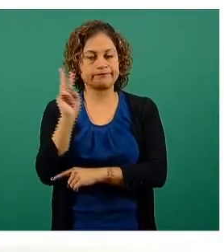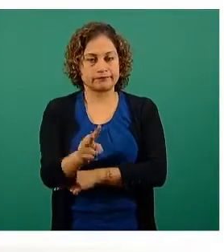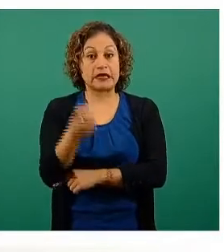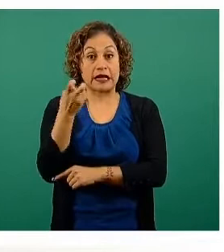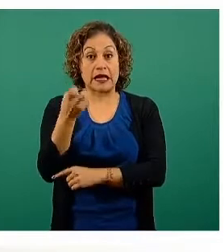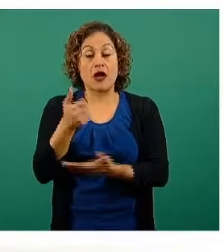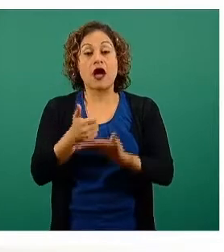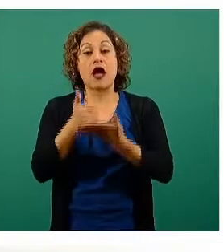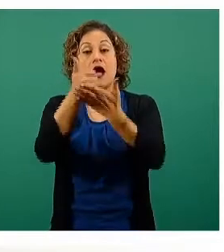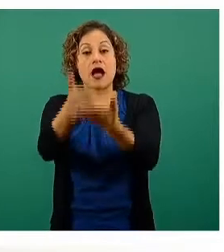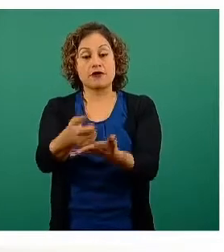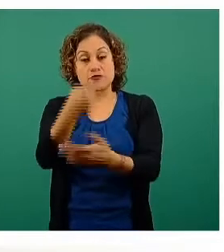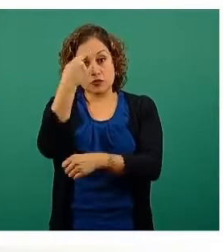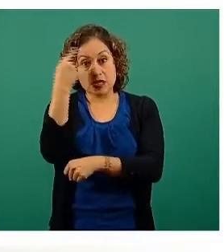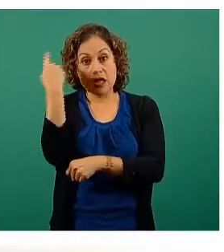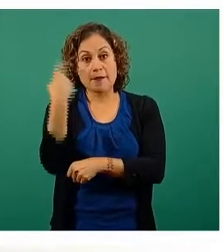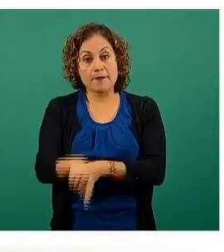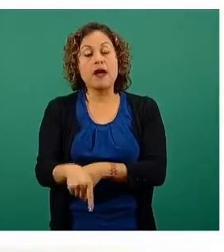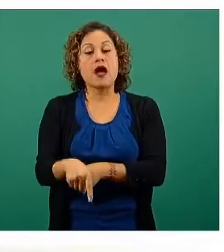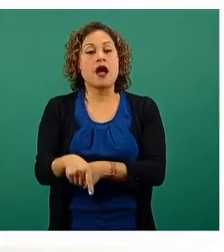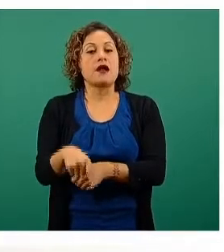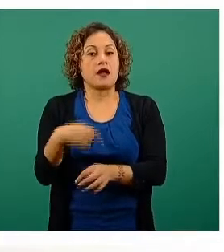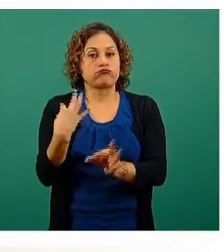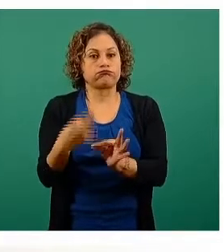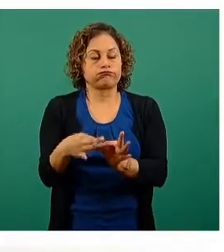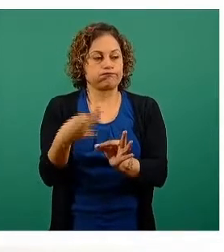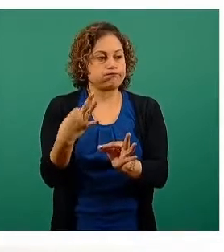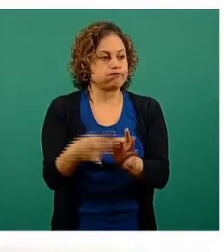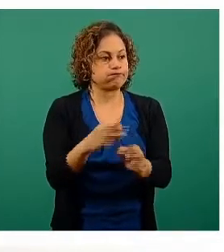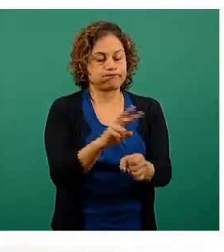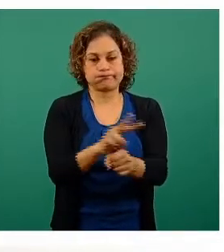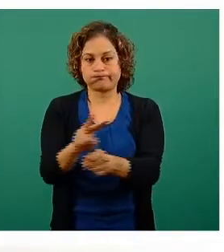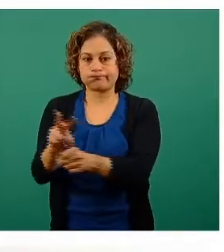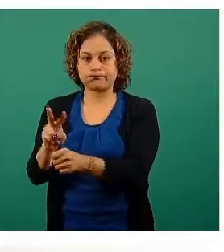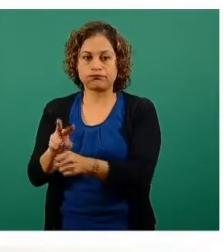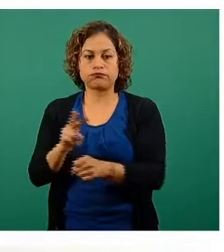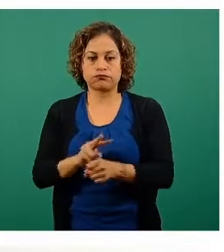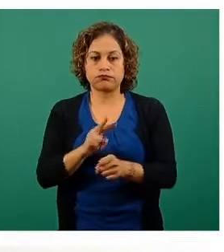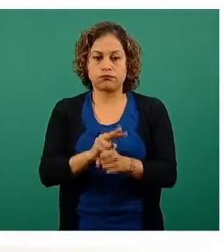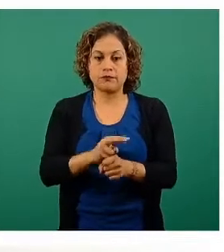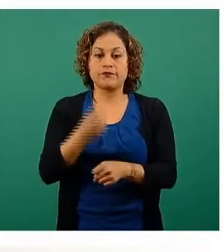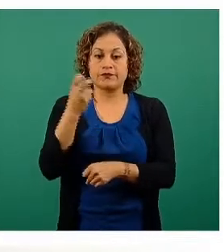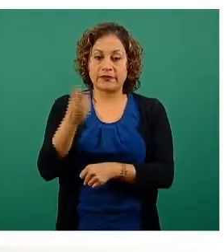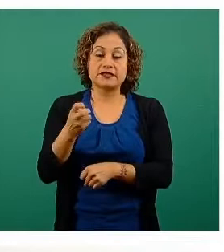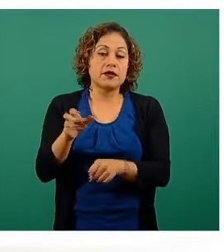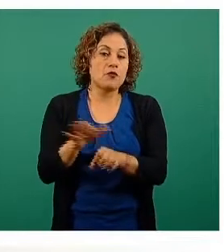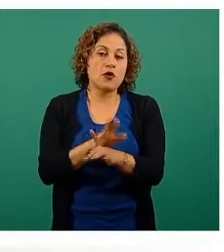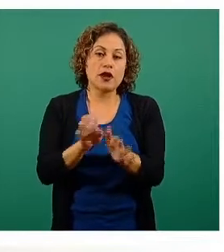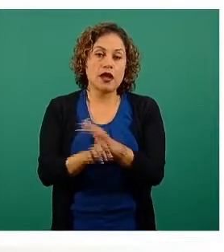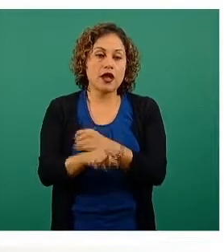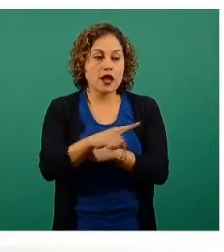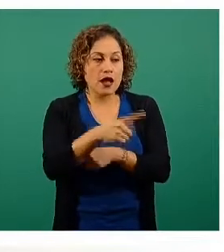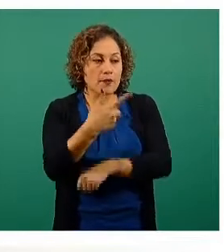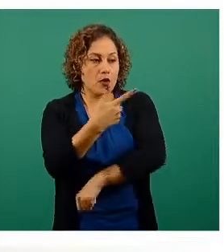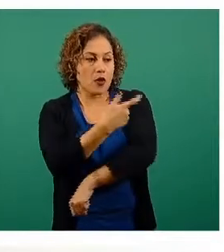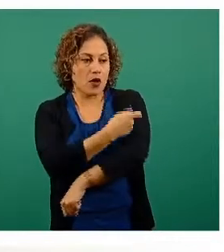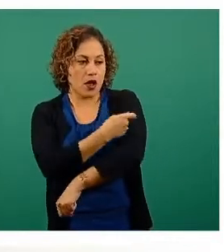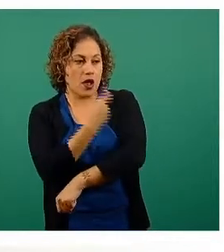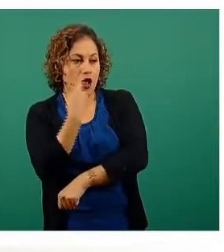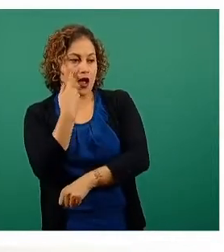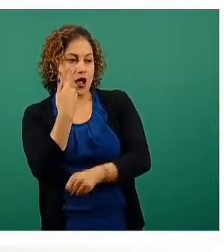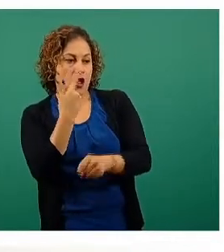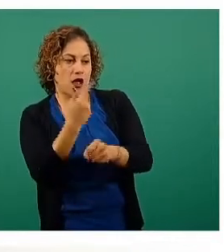para la identificación de esa avis. ¿Qué significa esto? Pues los efectos adversos que en algún momento dado puede provocar la